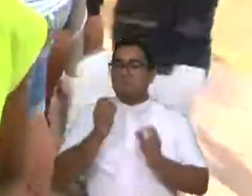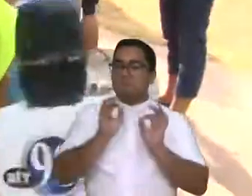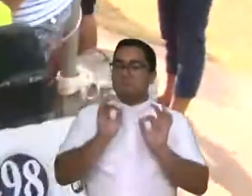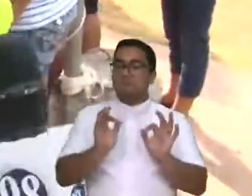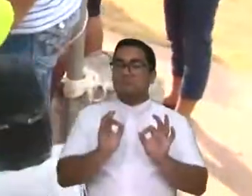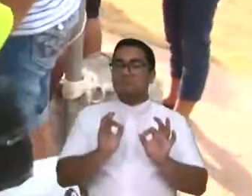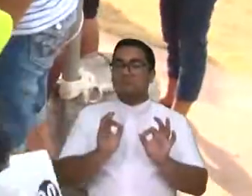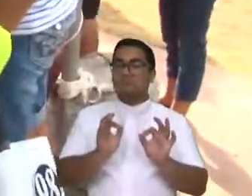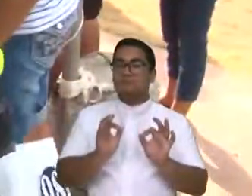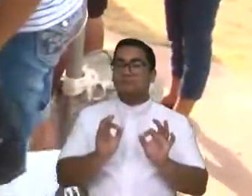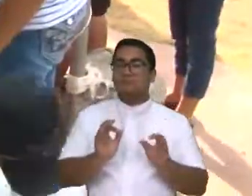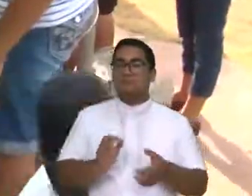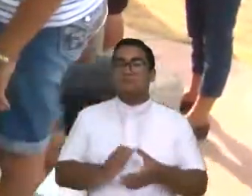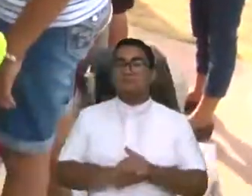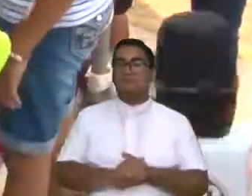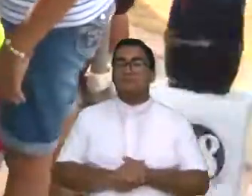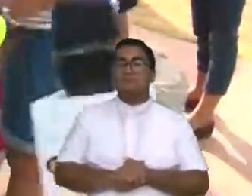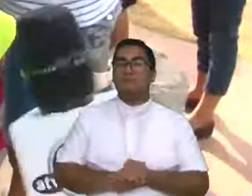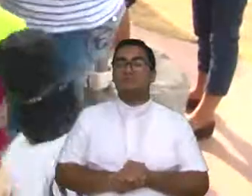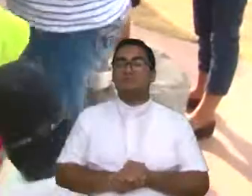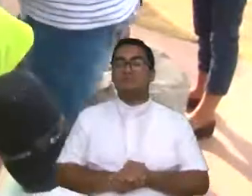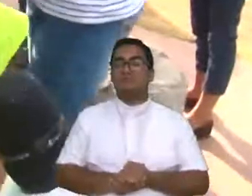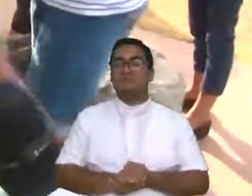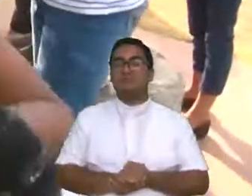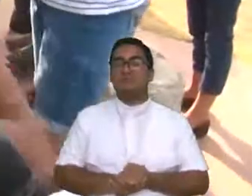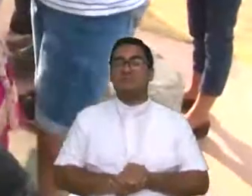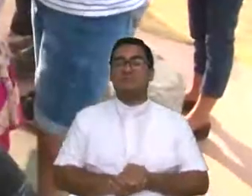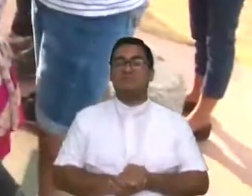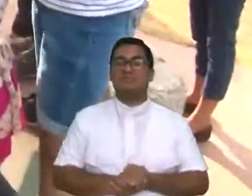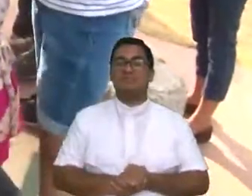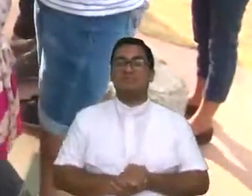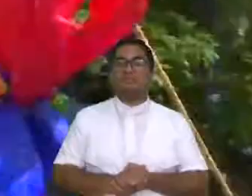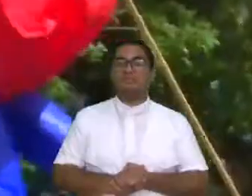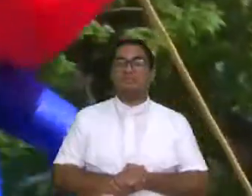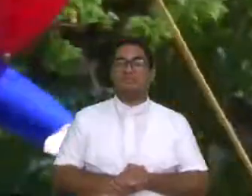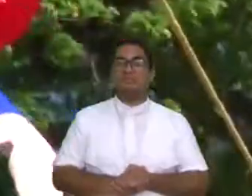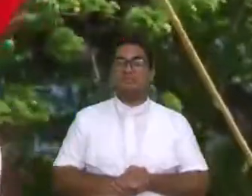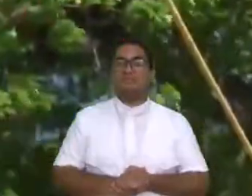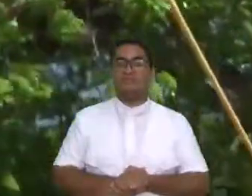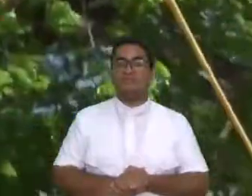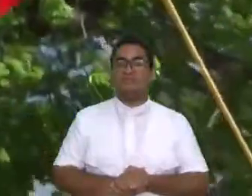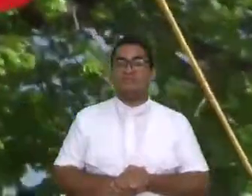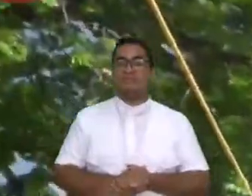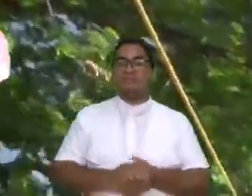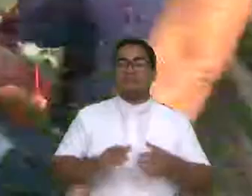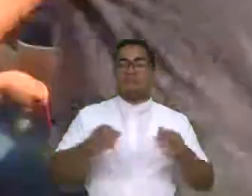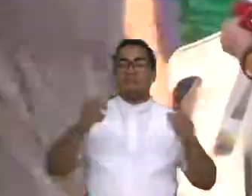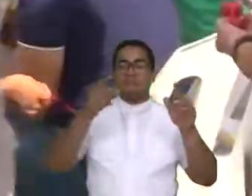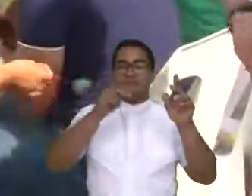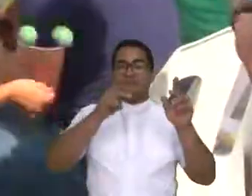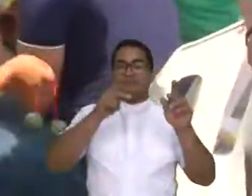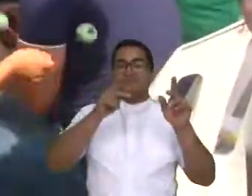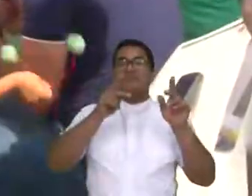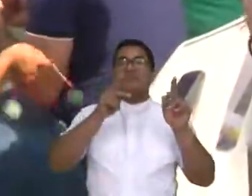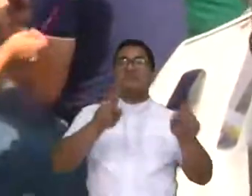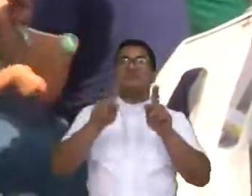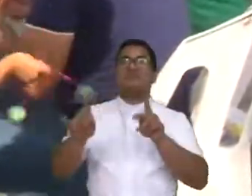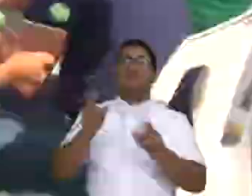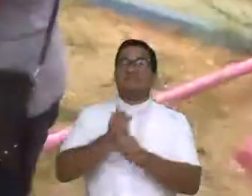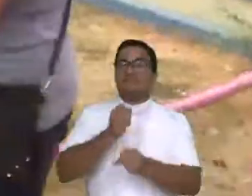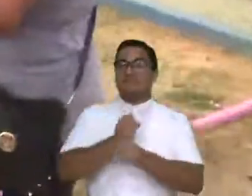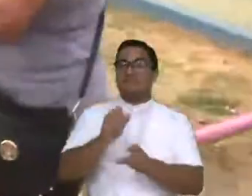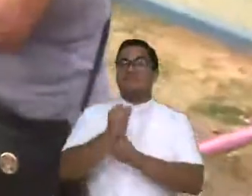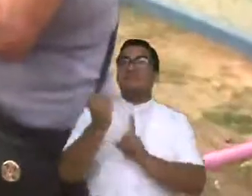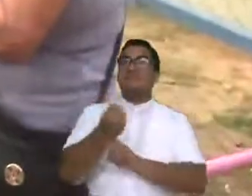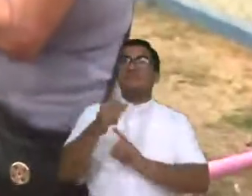¿Te gusta la piñata? Sí. ¿Pintacarita? Sí. Trabajadores del Parlamento llevan continuamente